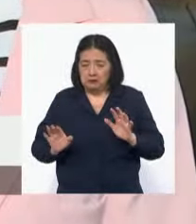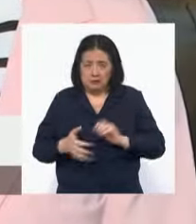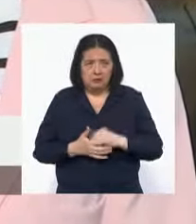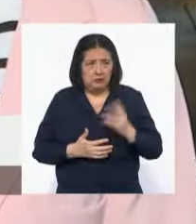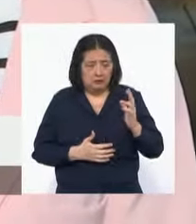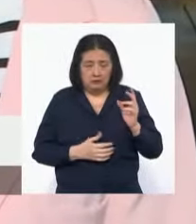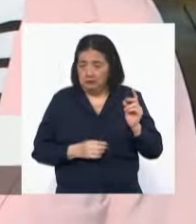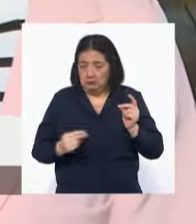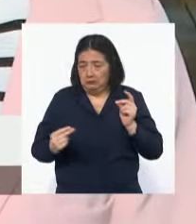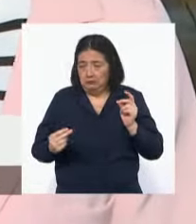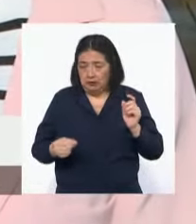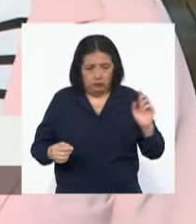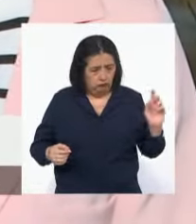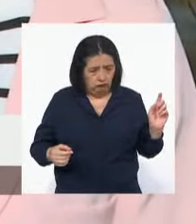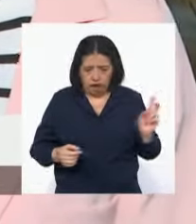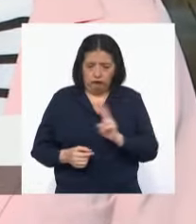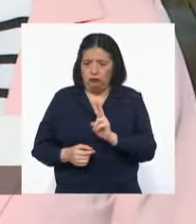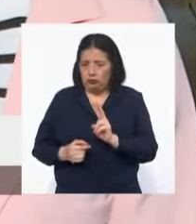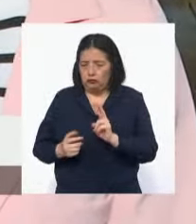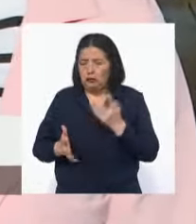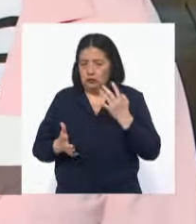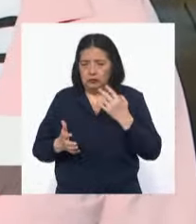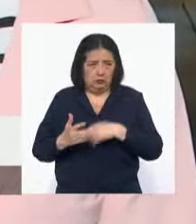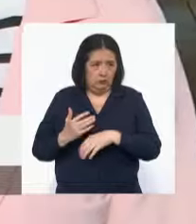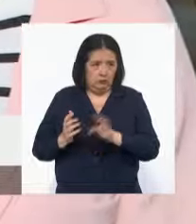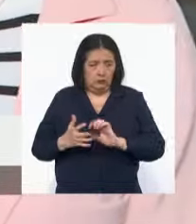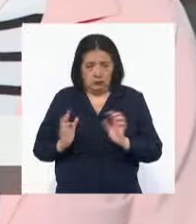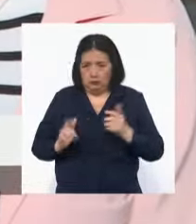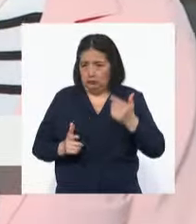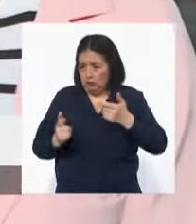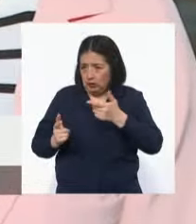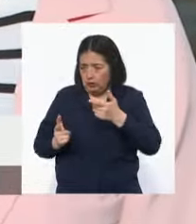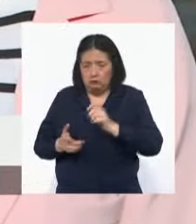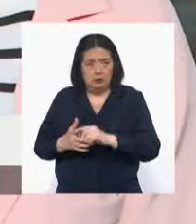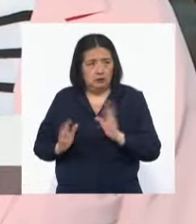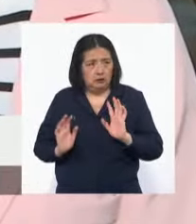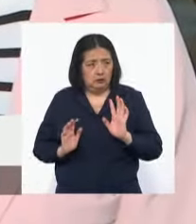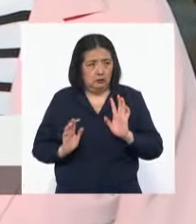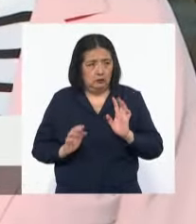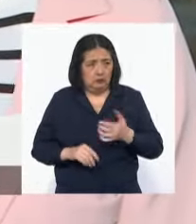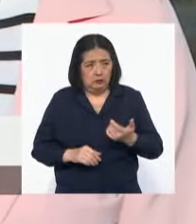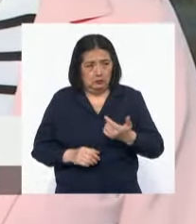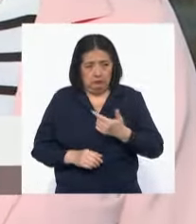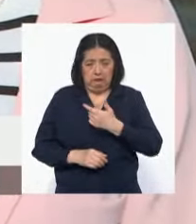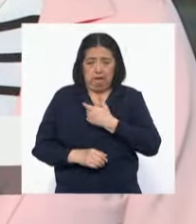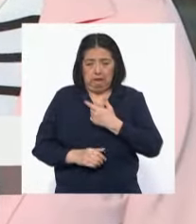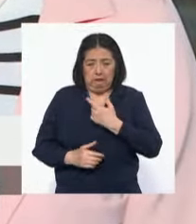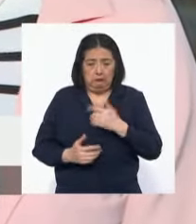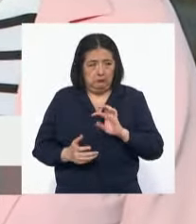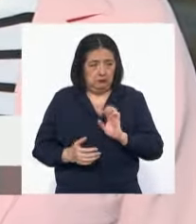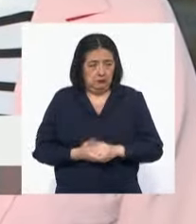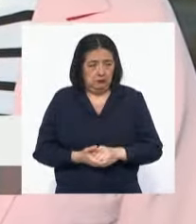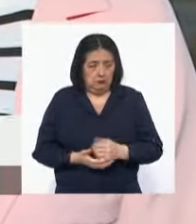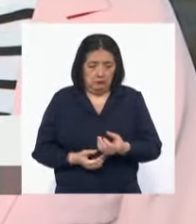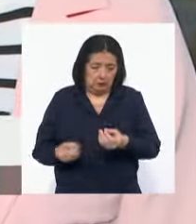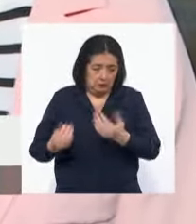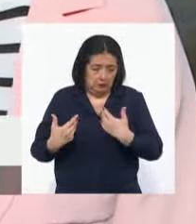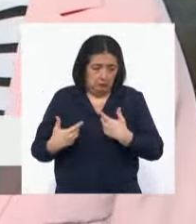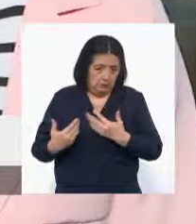pronto vinieron dos personas con armas y nos apuñaló acá, ¿no? Diciendo, bueno, dando